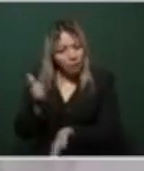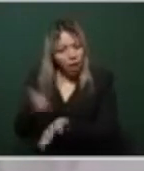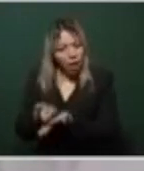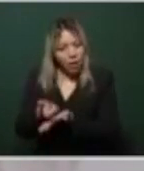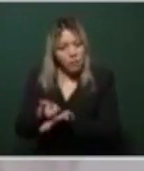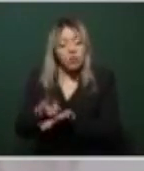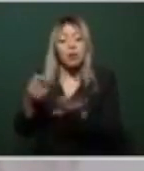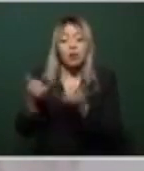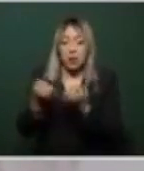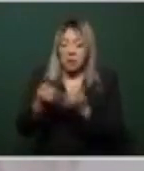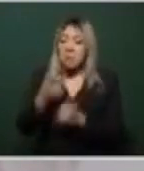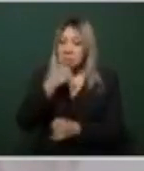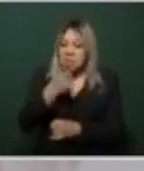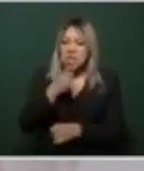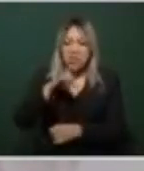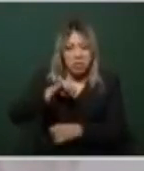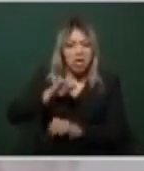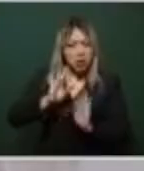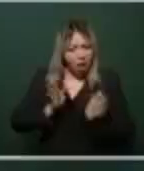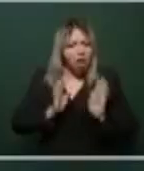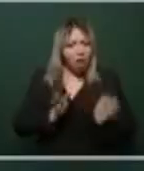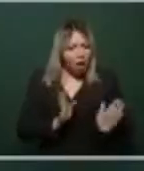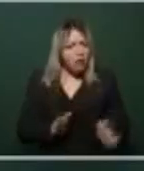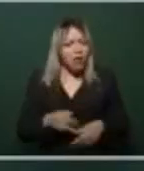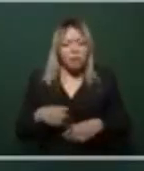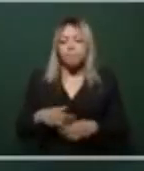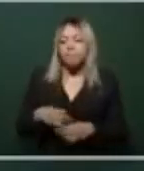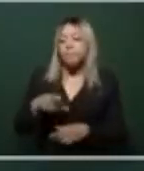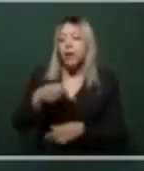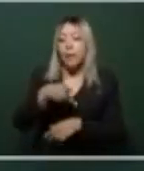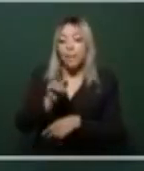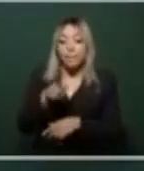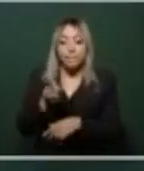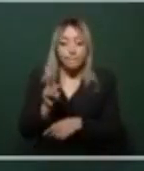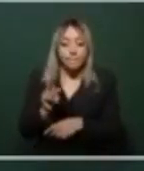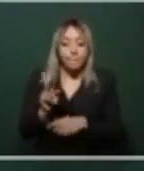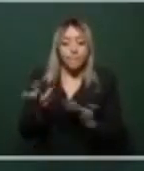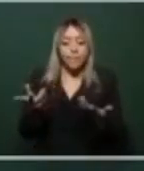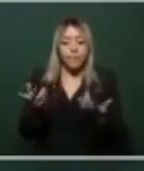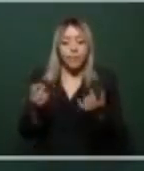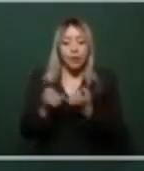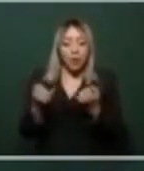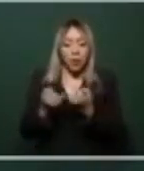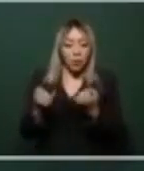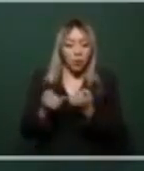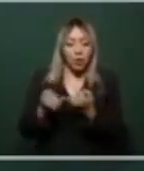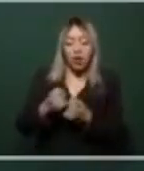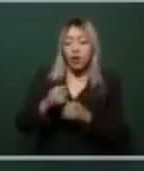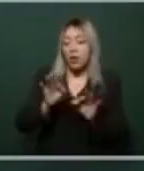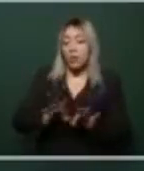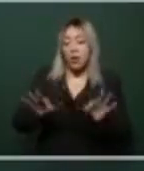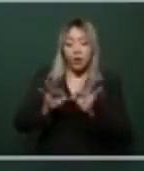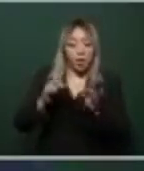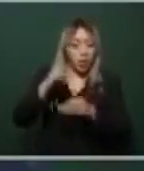la mayoría me está contestando que sí, pero que